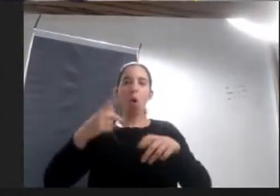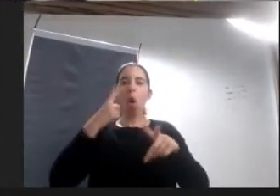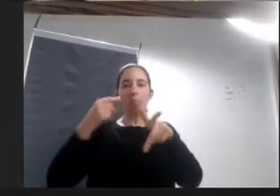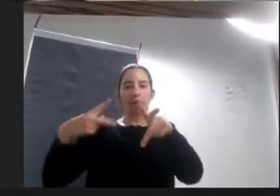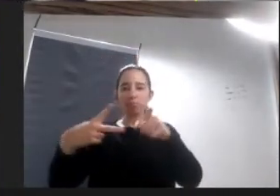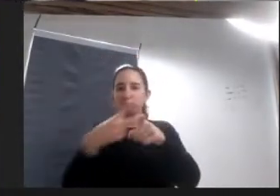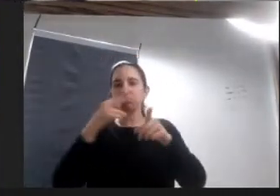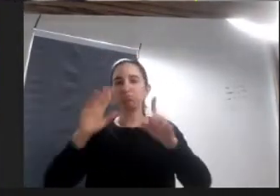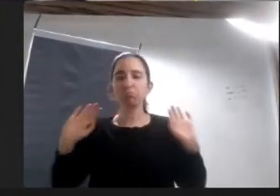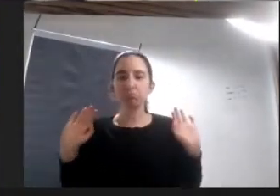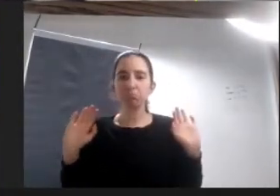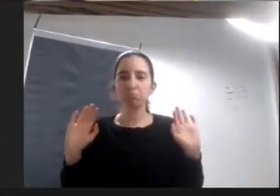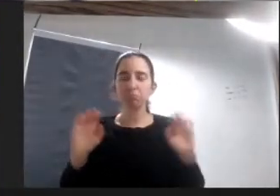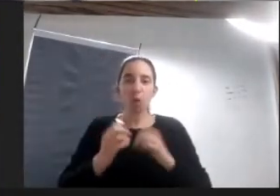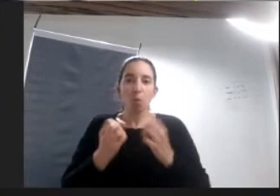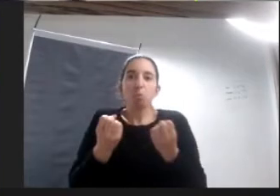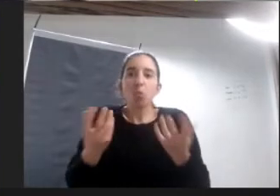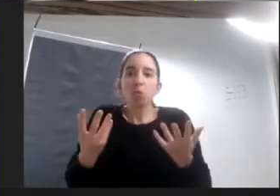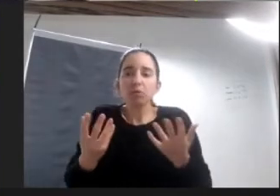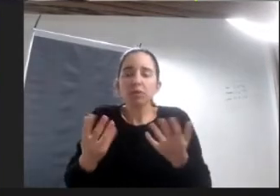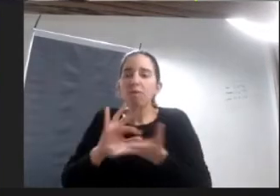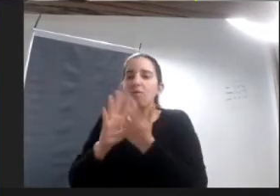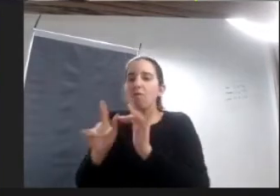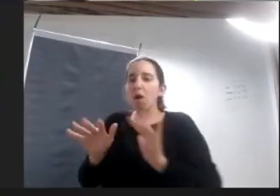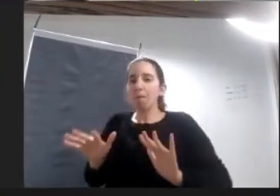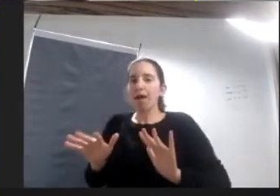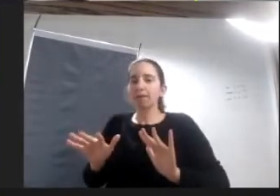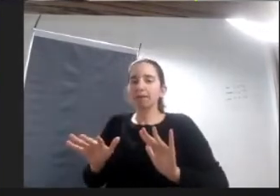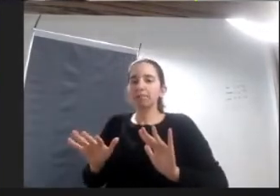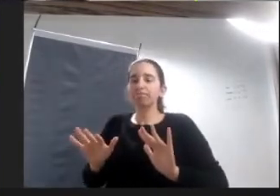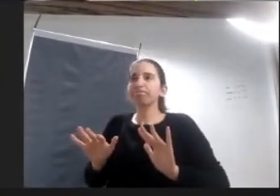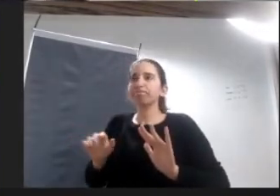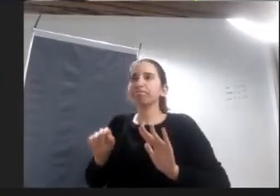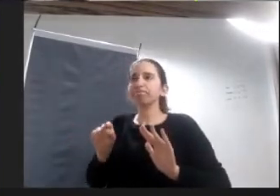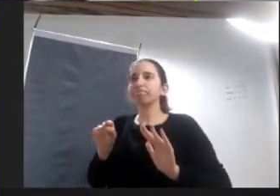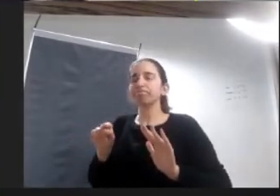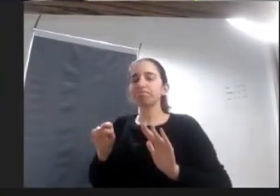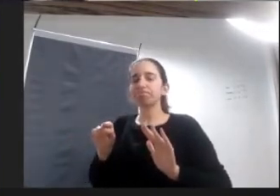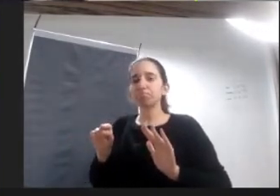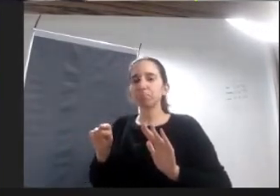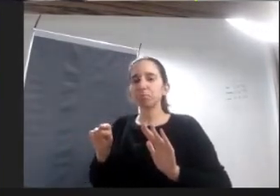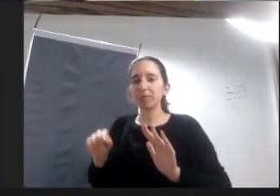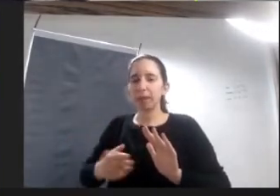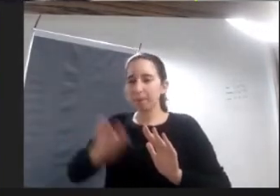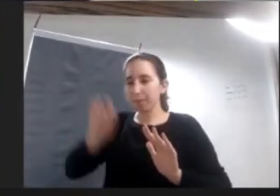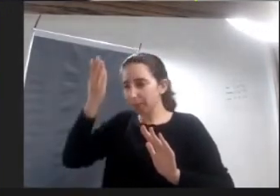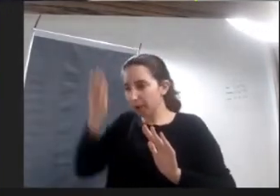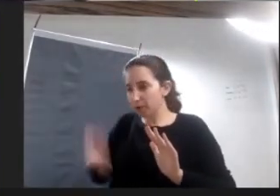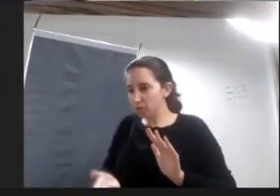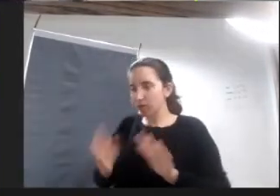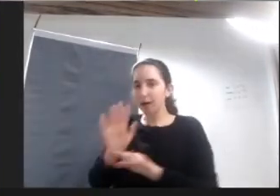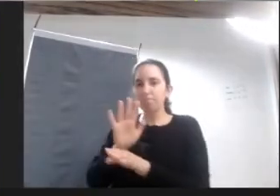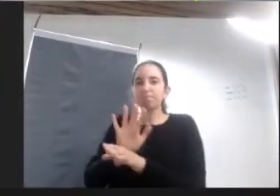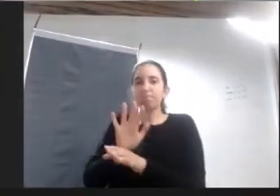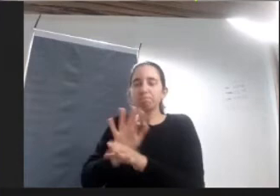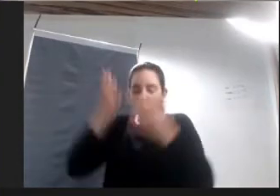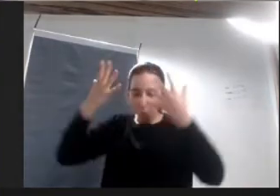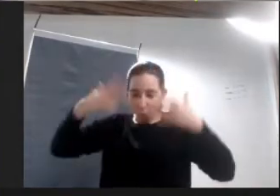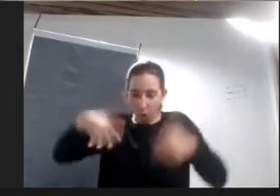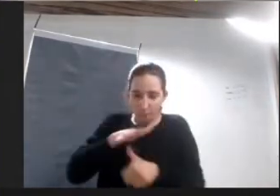Porque de otro modo no habría espacio para personas intersex con